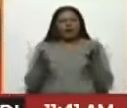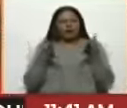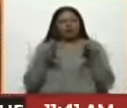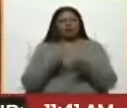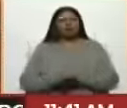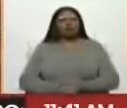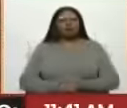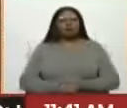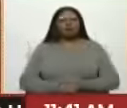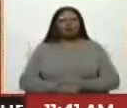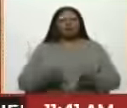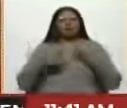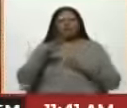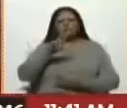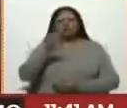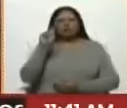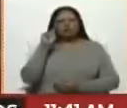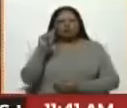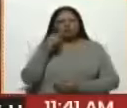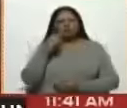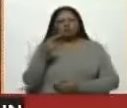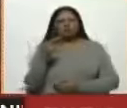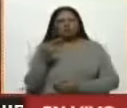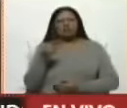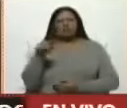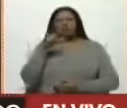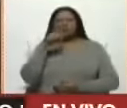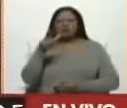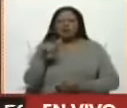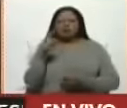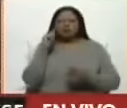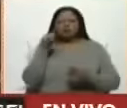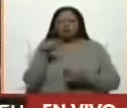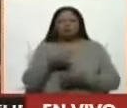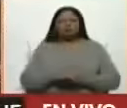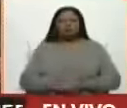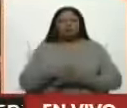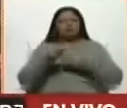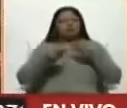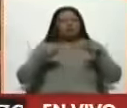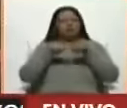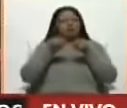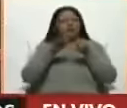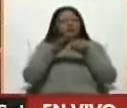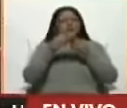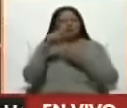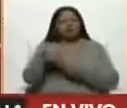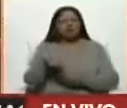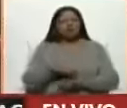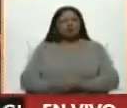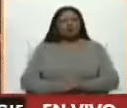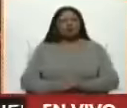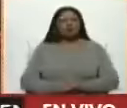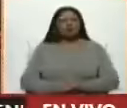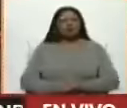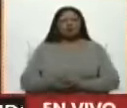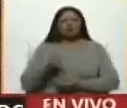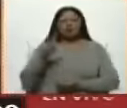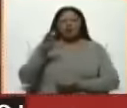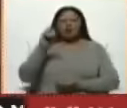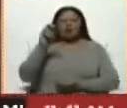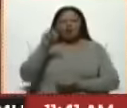La nueva presidenta está ganando con 30 puntos y ellos están diciendo fraude. Así aquí ha sido. Recuerden a Henry Falcón, a las 10 de la